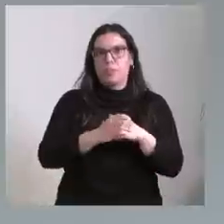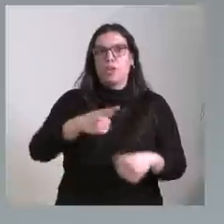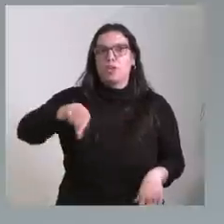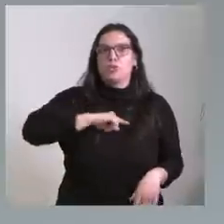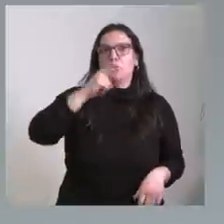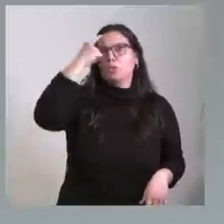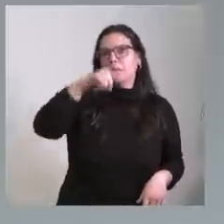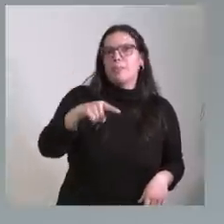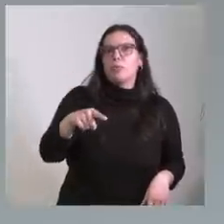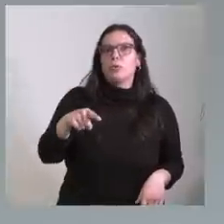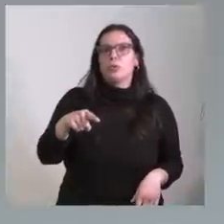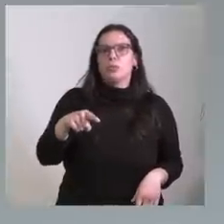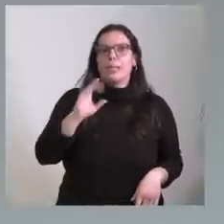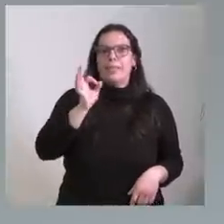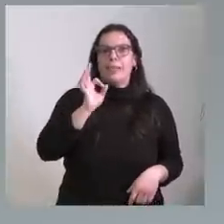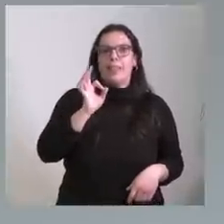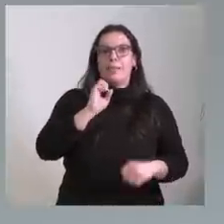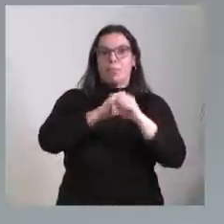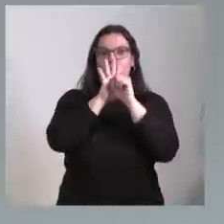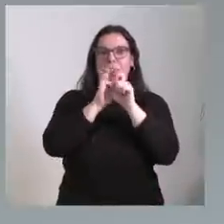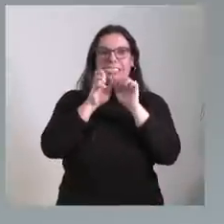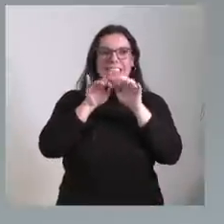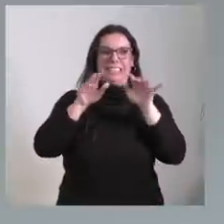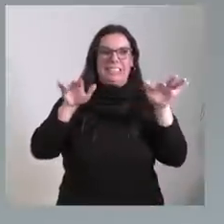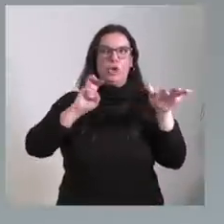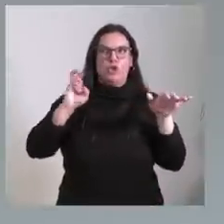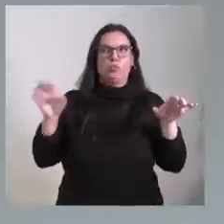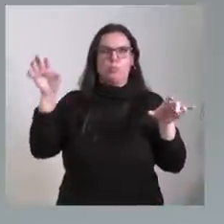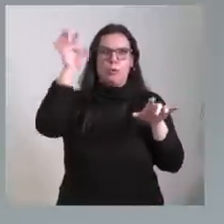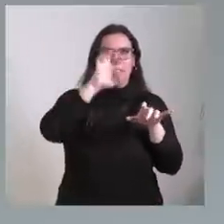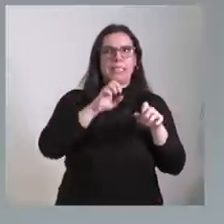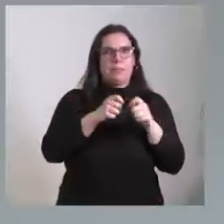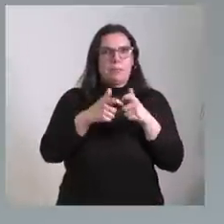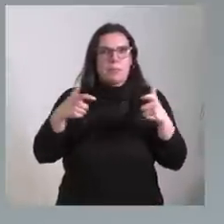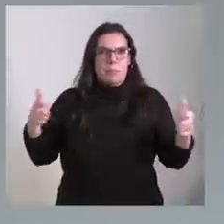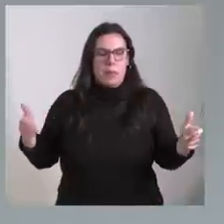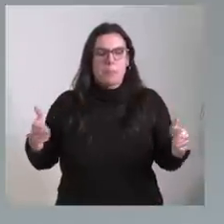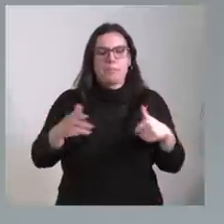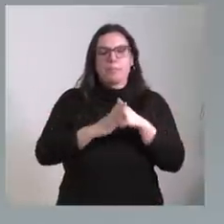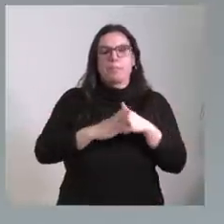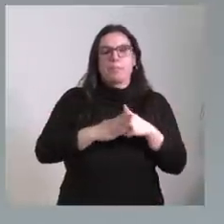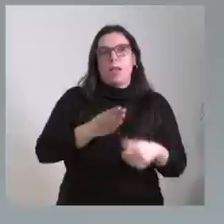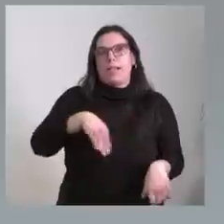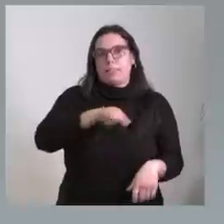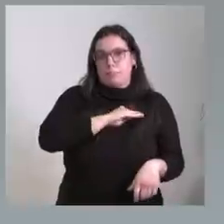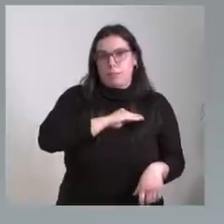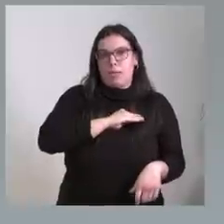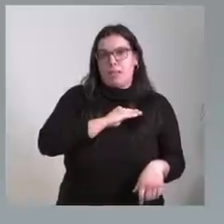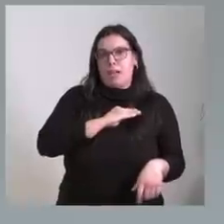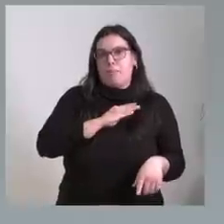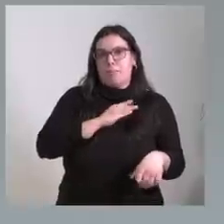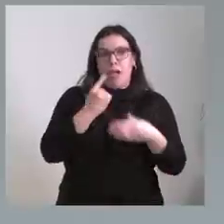de la extensión de esta enfermedad en otros países España y Castilla y león no son una isla no lo fueron en su momento